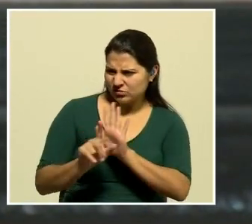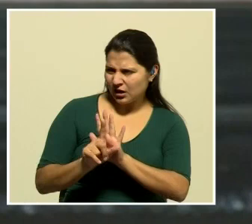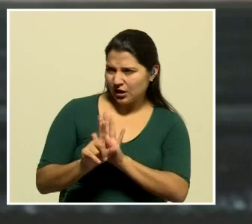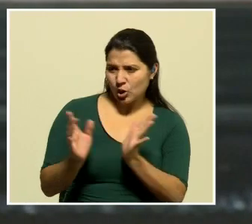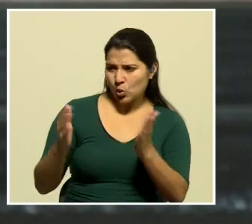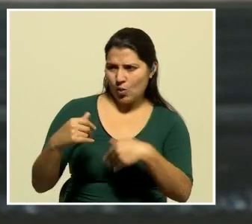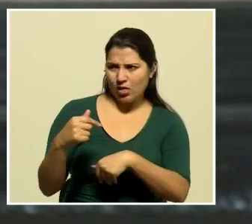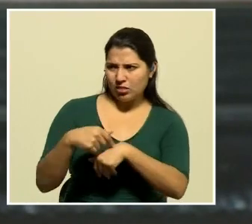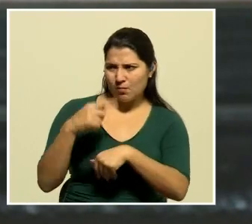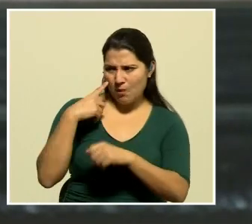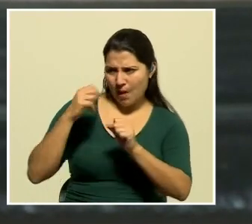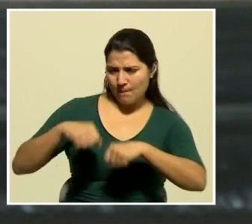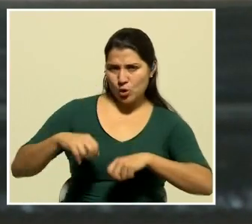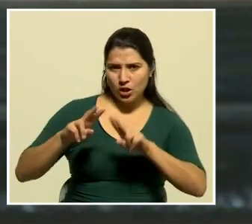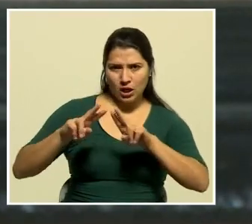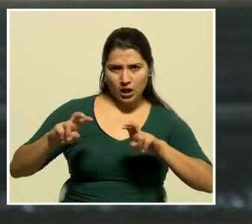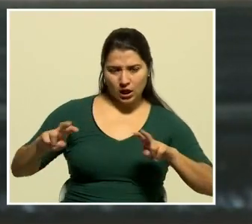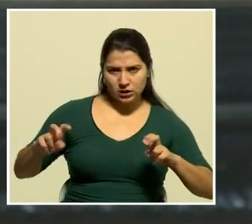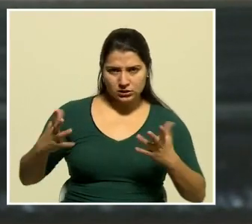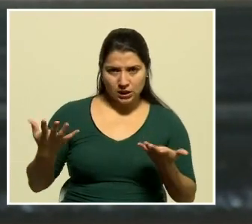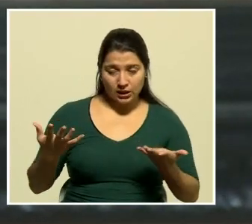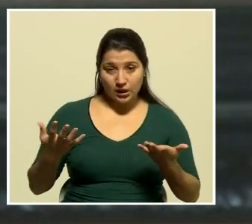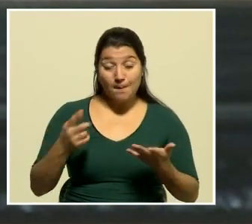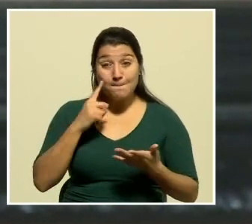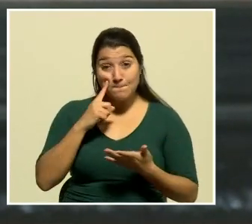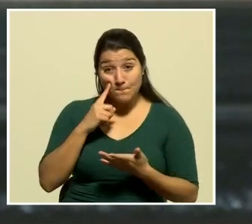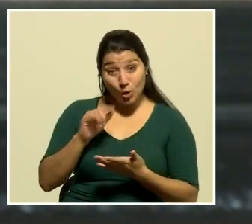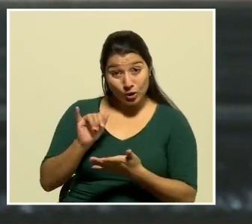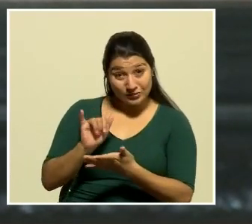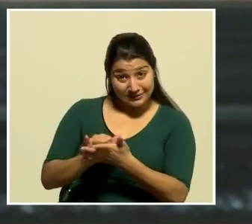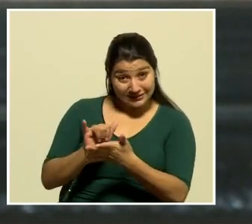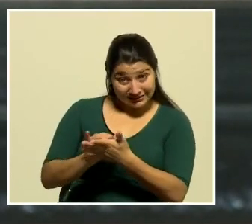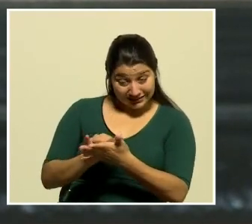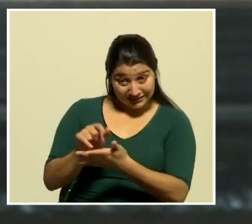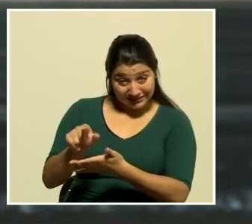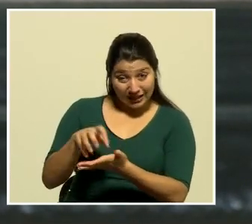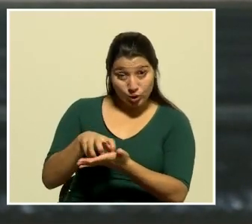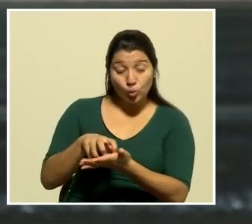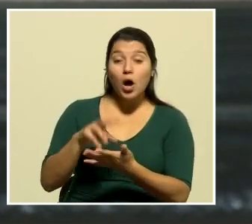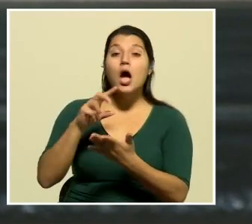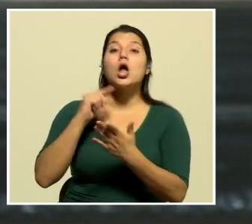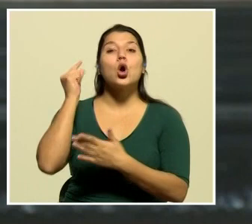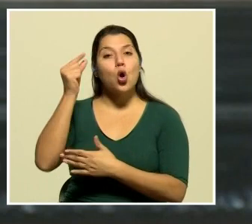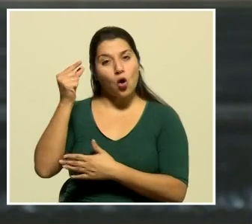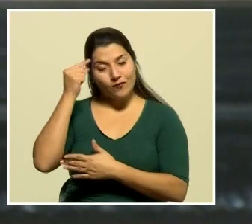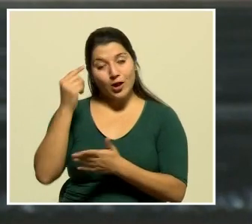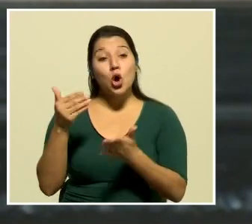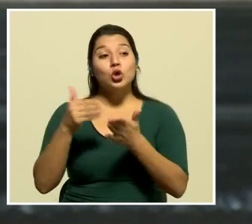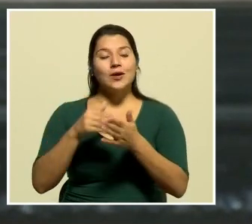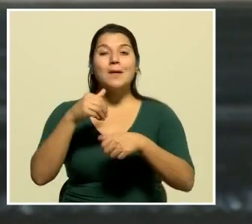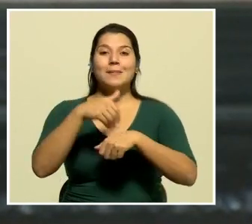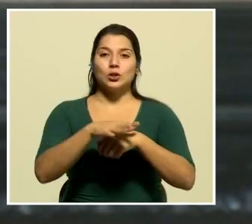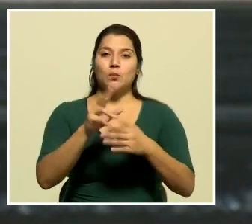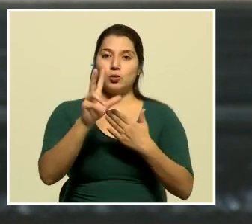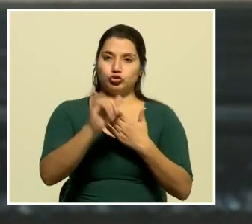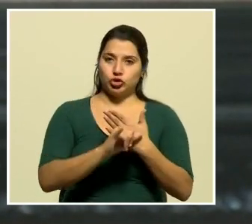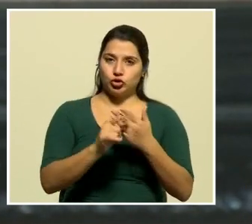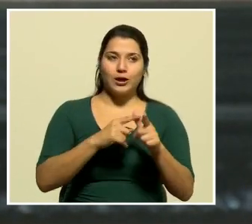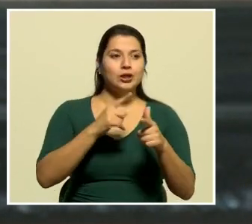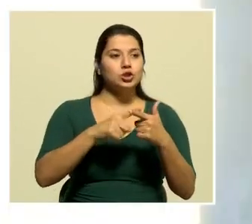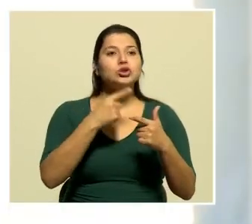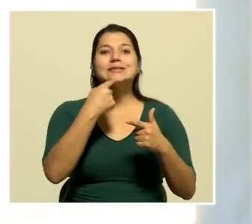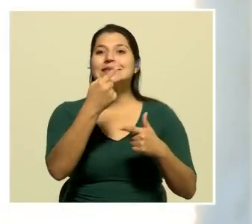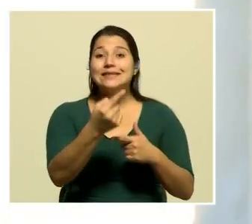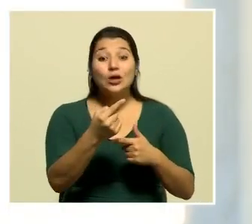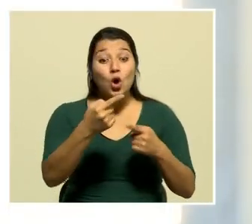tiempo suficiente de analizarlo. Debido a esas dudas, el gobierno envió un nuevo proyecto en el que se optó por eliminar el pago de ese mismo